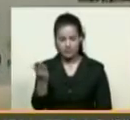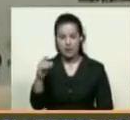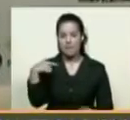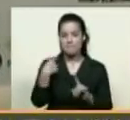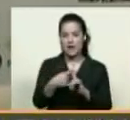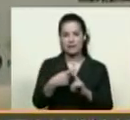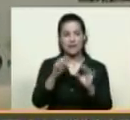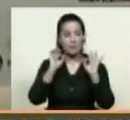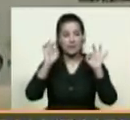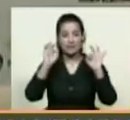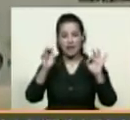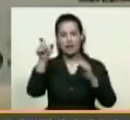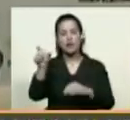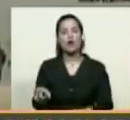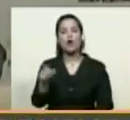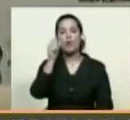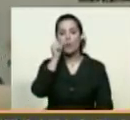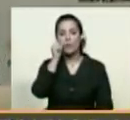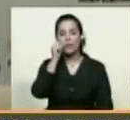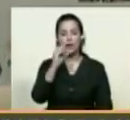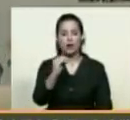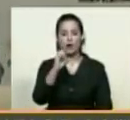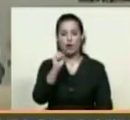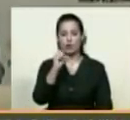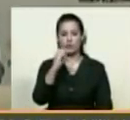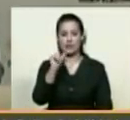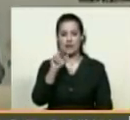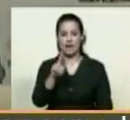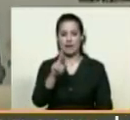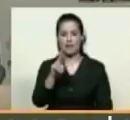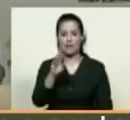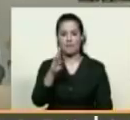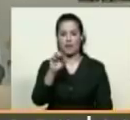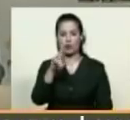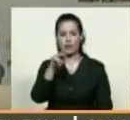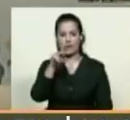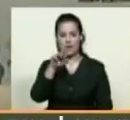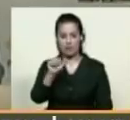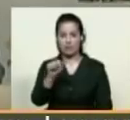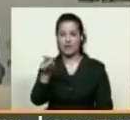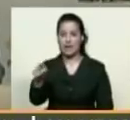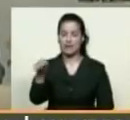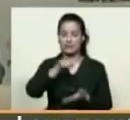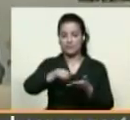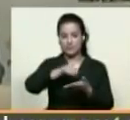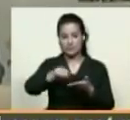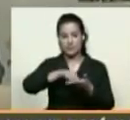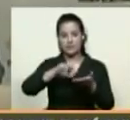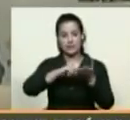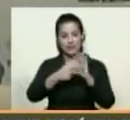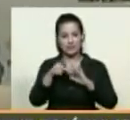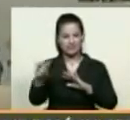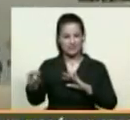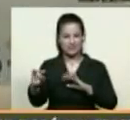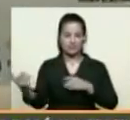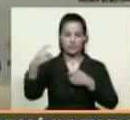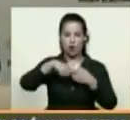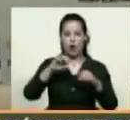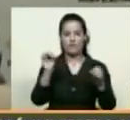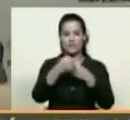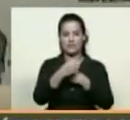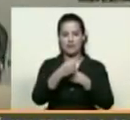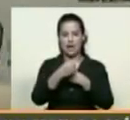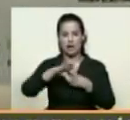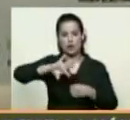mención especial al ciudadano Óscar Berroterán, técnico de soporte adscrito a la Oficina Regional